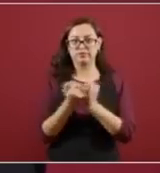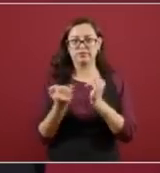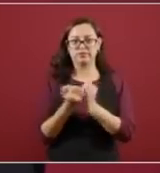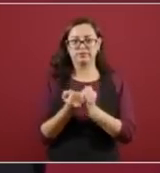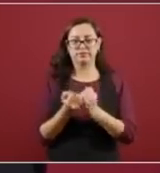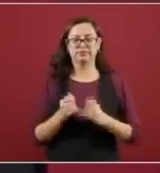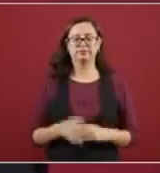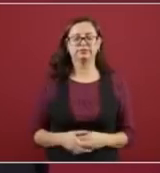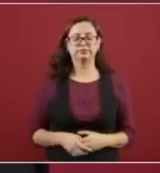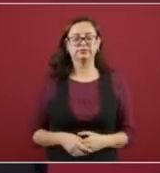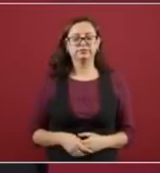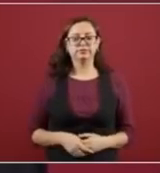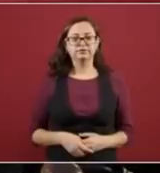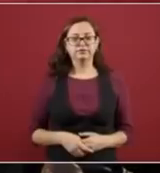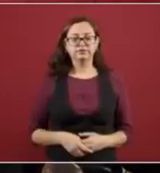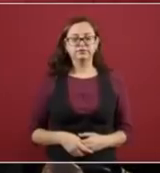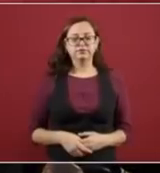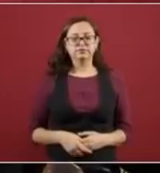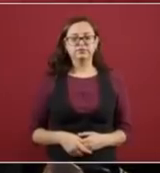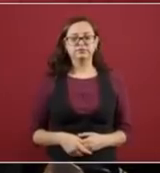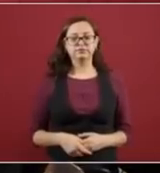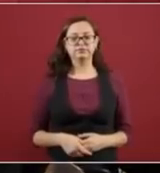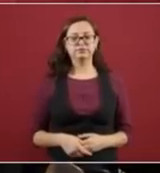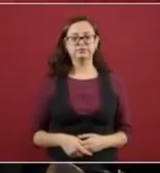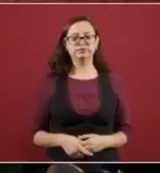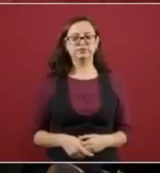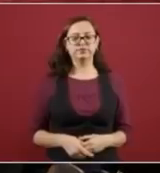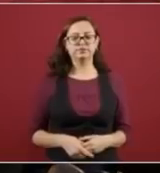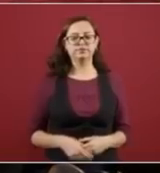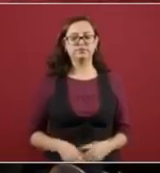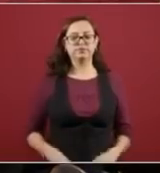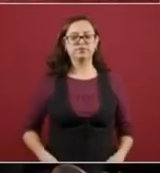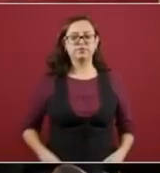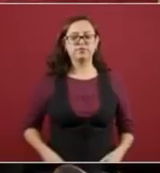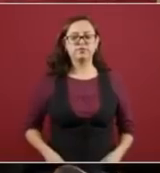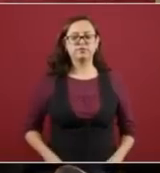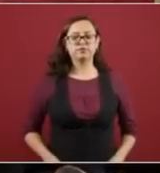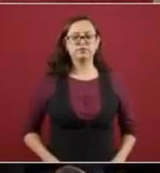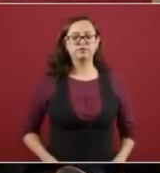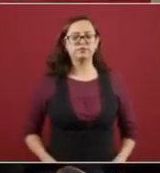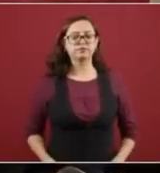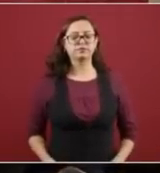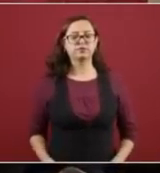Para llevar a cabo este proyecto,